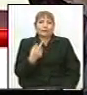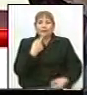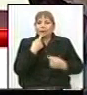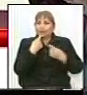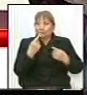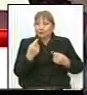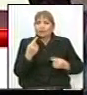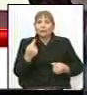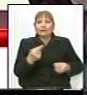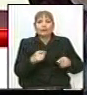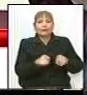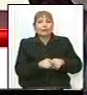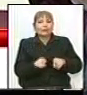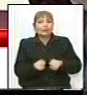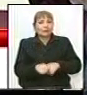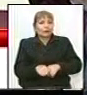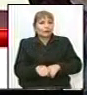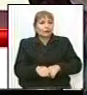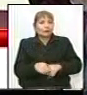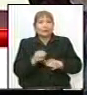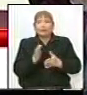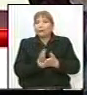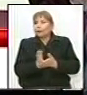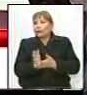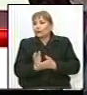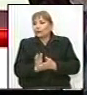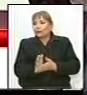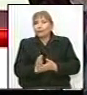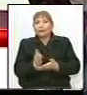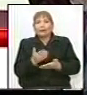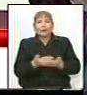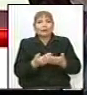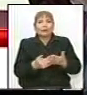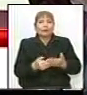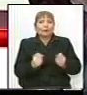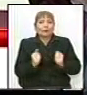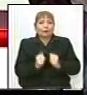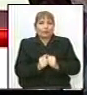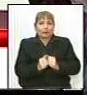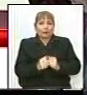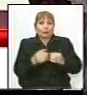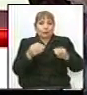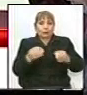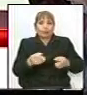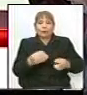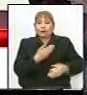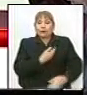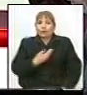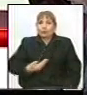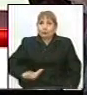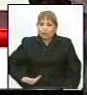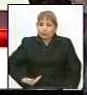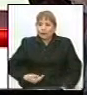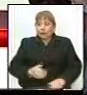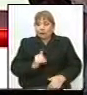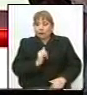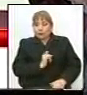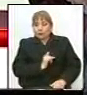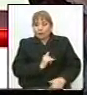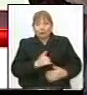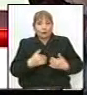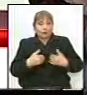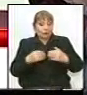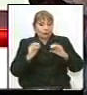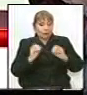electoral, sino también, por otro lado, la propaganda o la publicidad estatal. Y yo puedo indicar